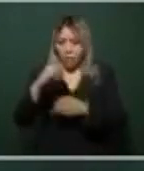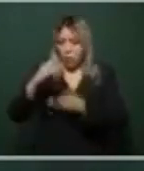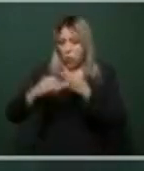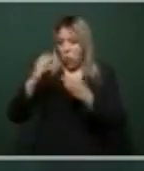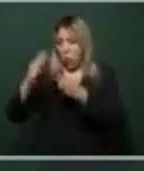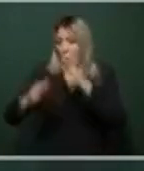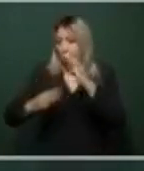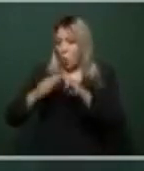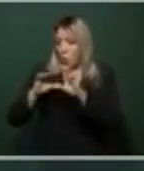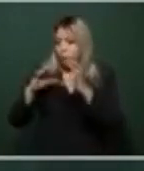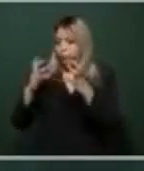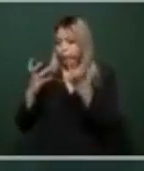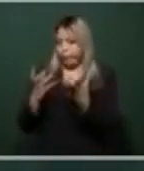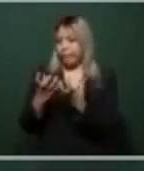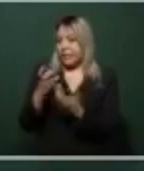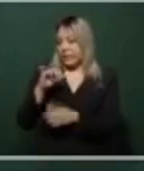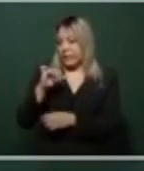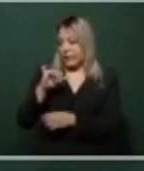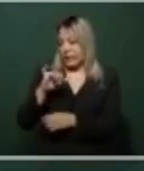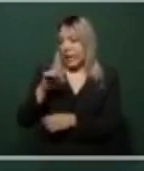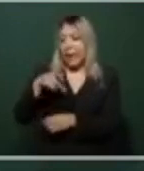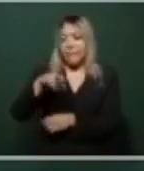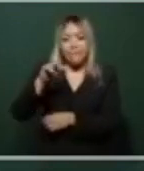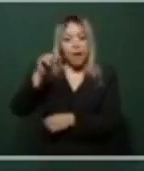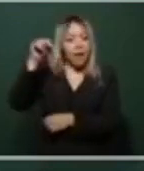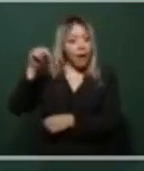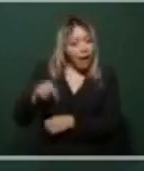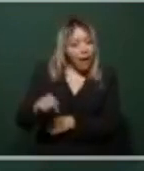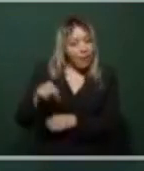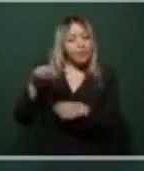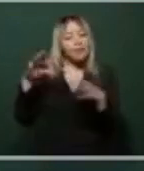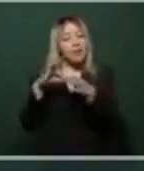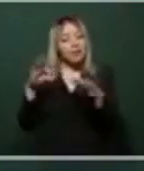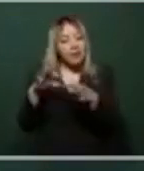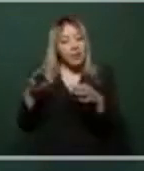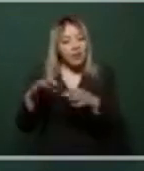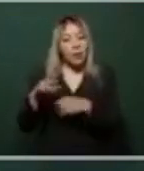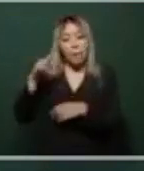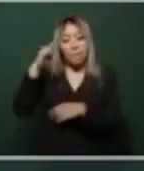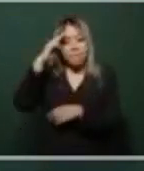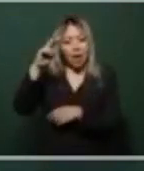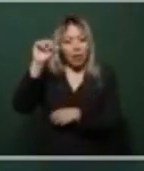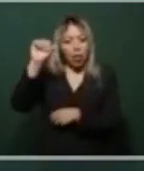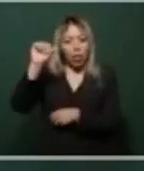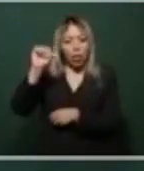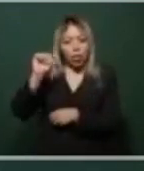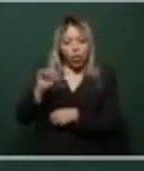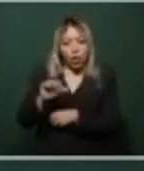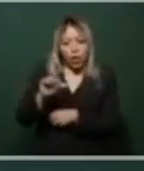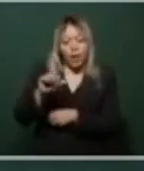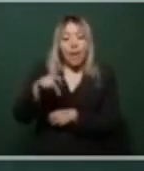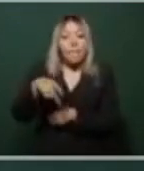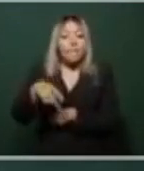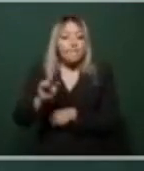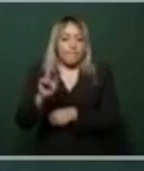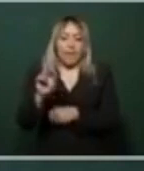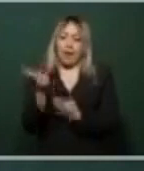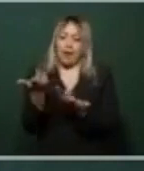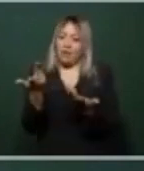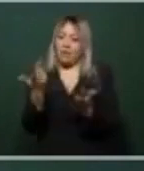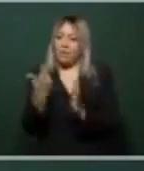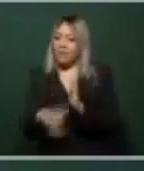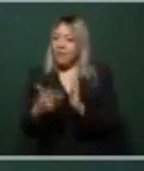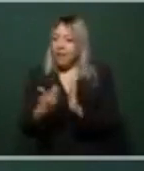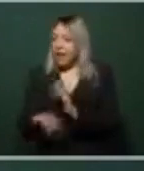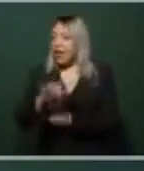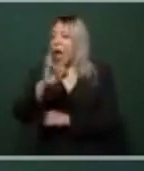y aquí se destacó nada más la caída de la bolsa en México y no lo que sucedió en las otras bolsas